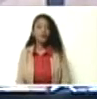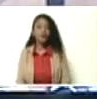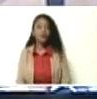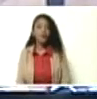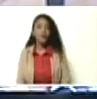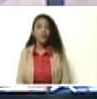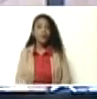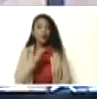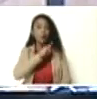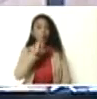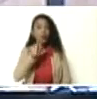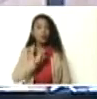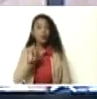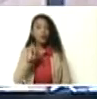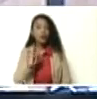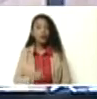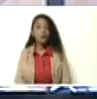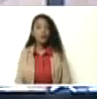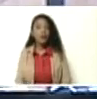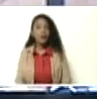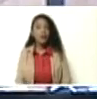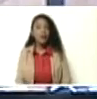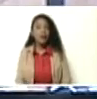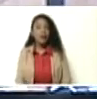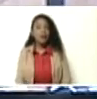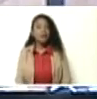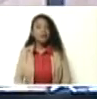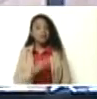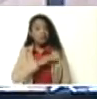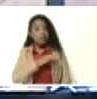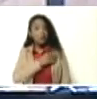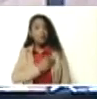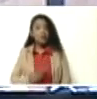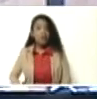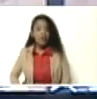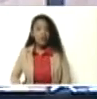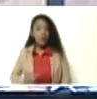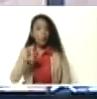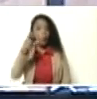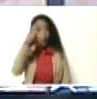del Zulia, señor presidente Jorge Rodríguez,